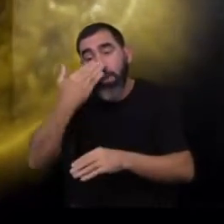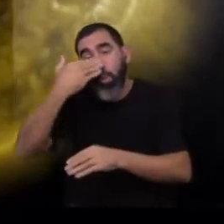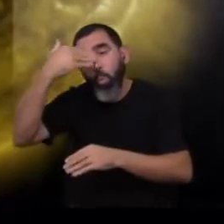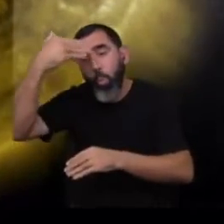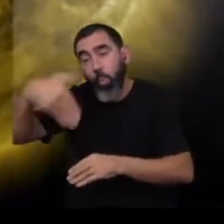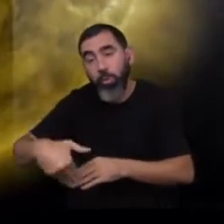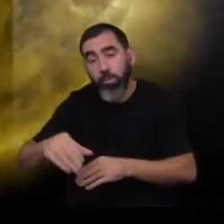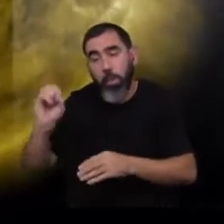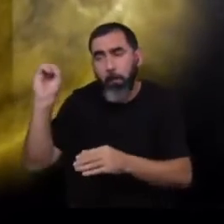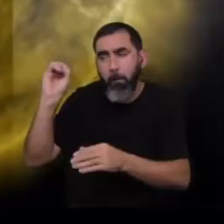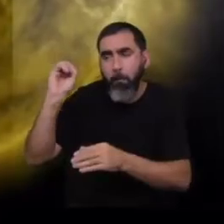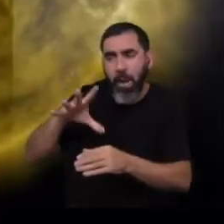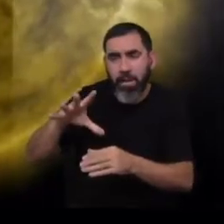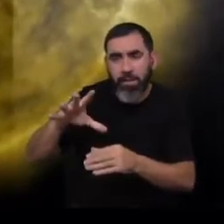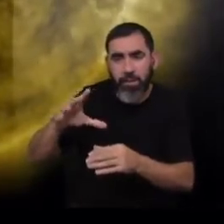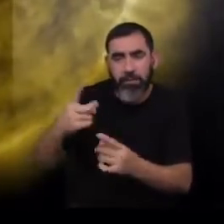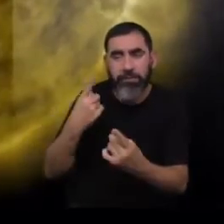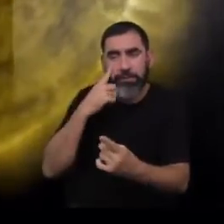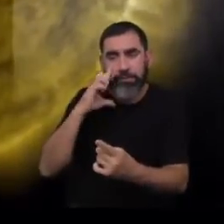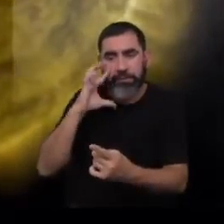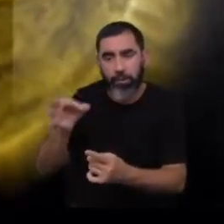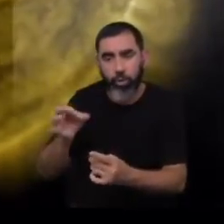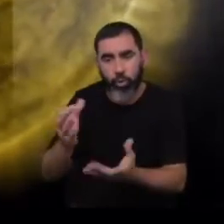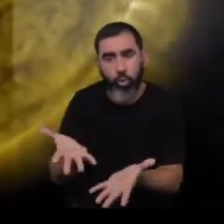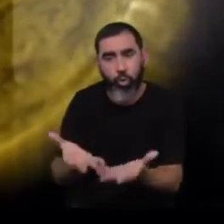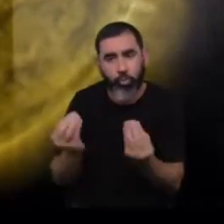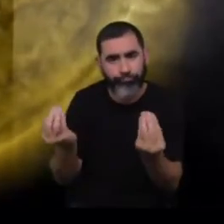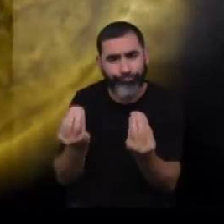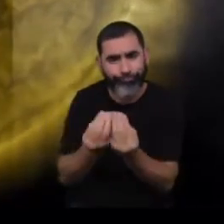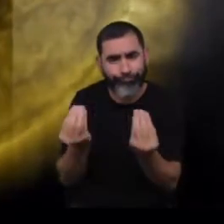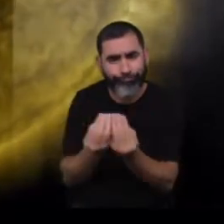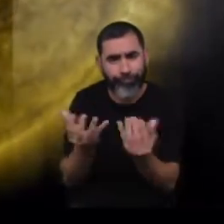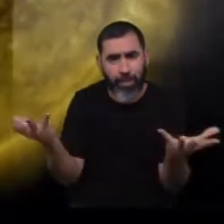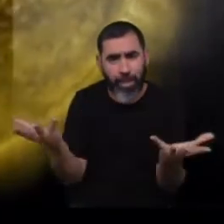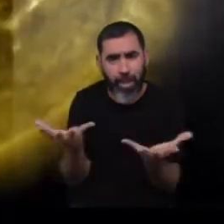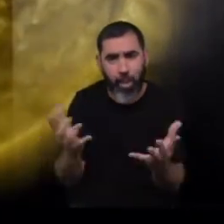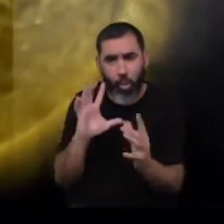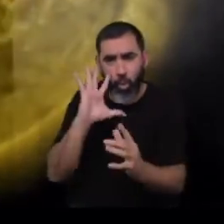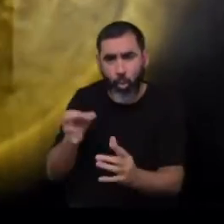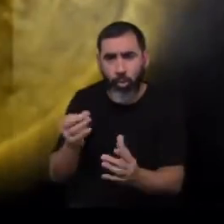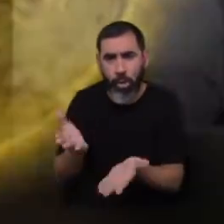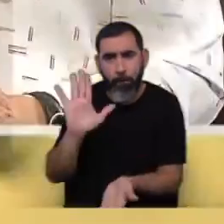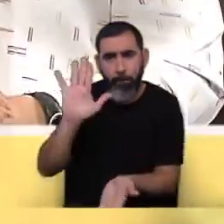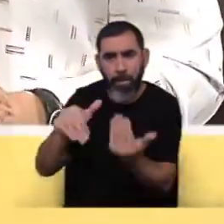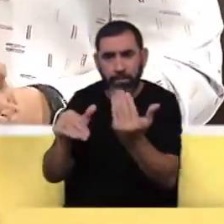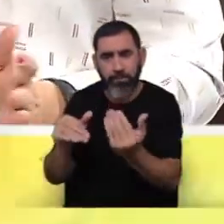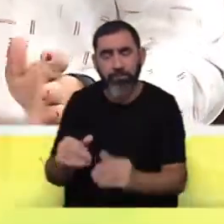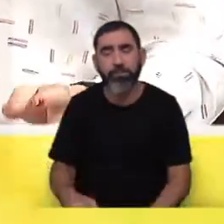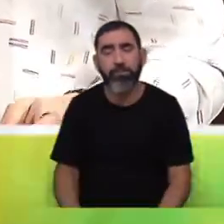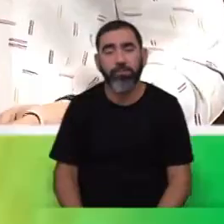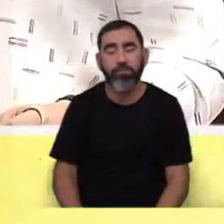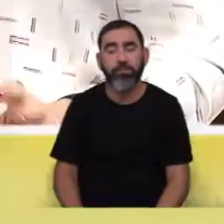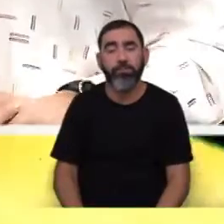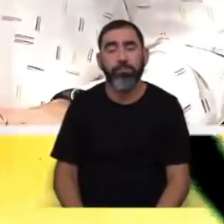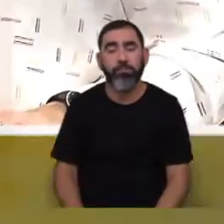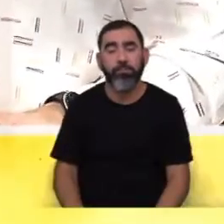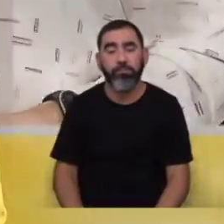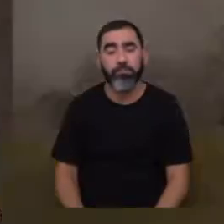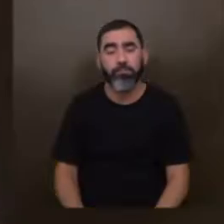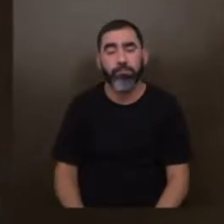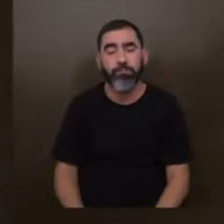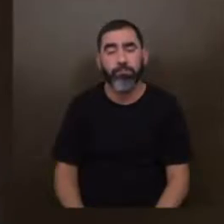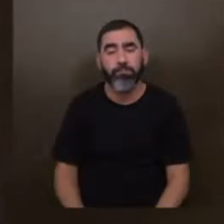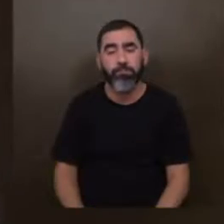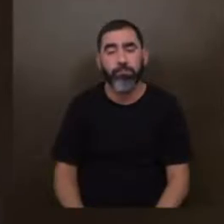Vemos esas manchas solares bien evidentes y la cantidad que hay es bien notoria. Sí, la diferencia entre uno y otro. La diferencia entre uno y otro. Y para